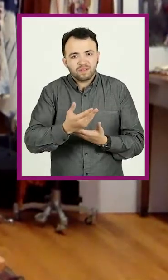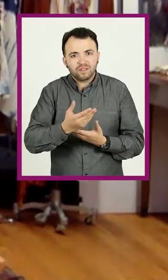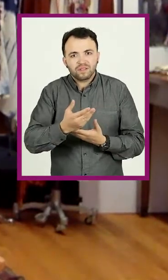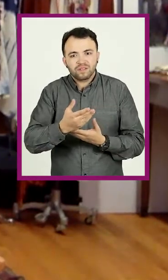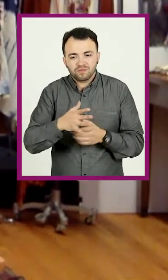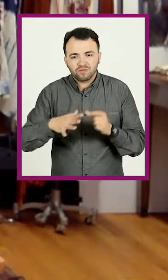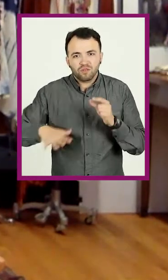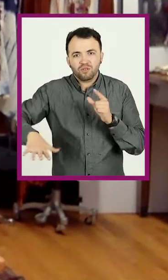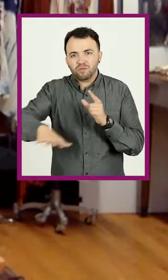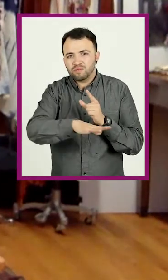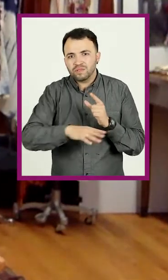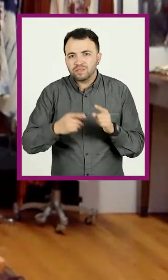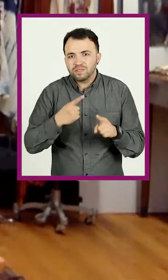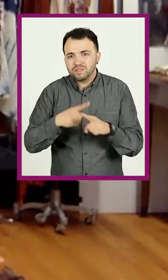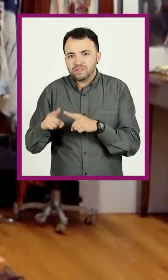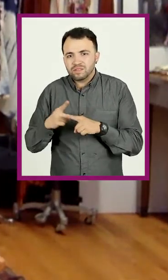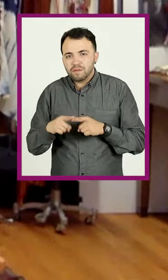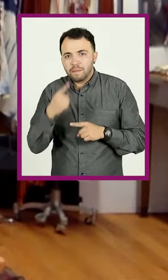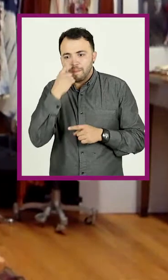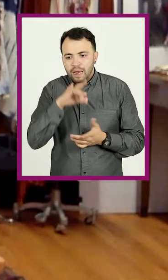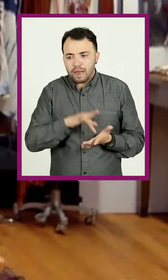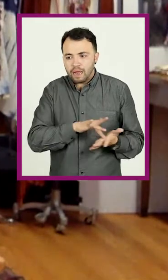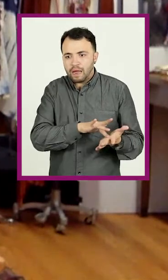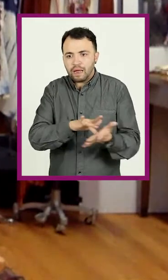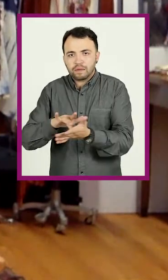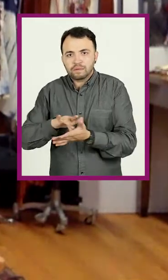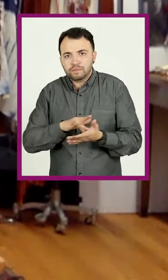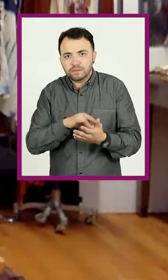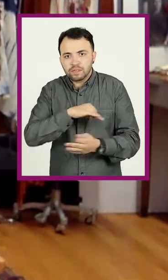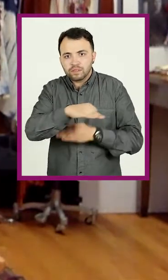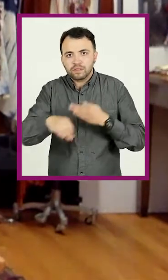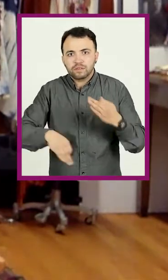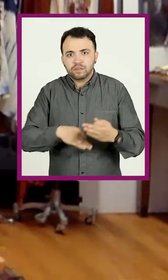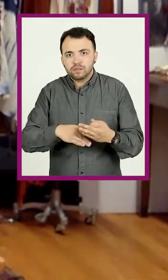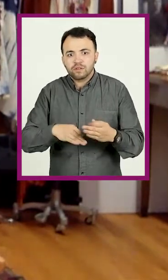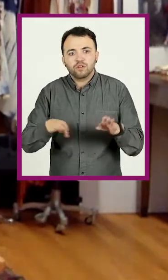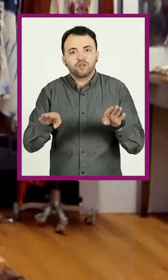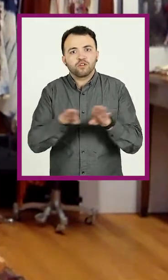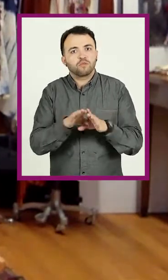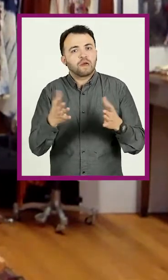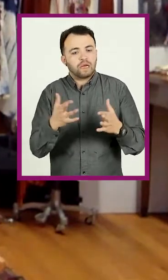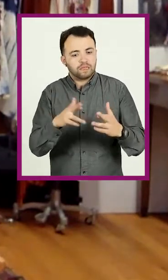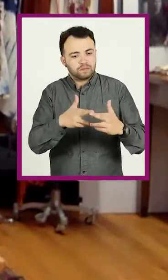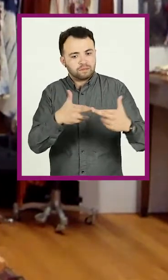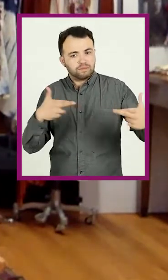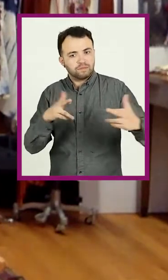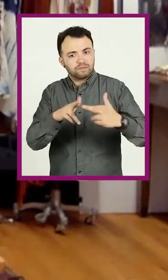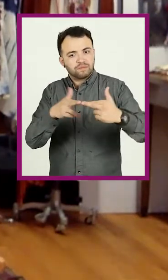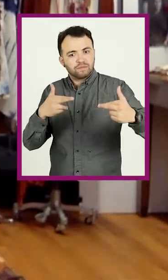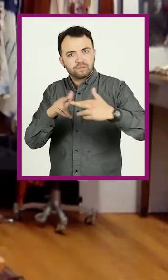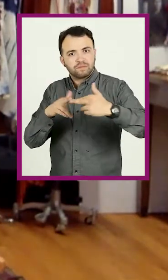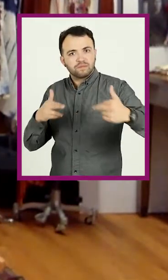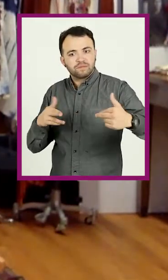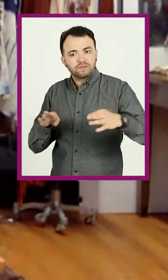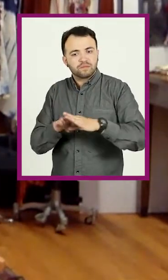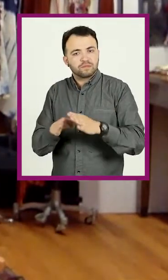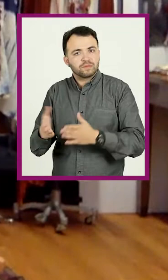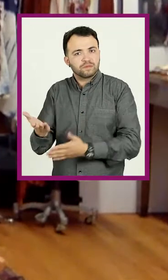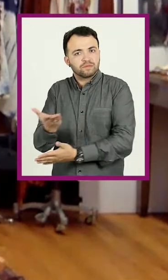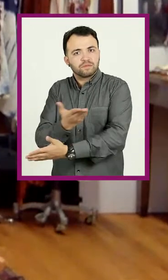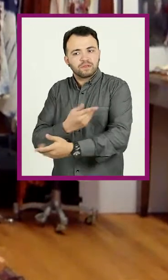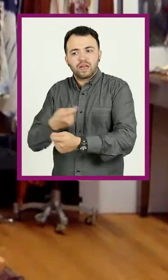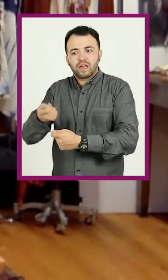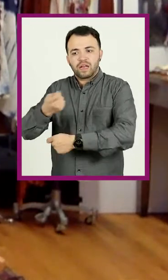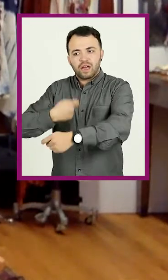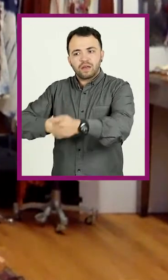de una manera más consciente, crear lazos de reciprocidad y de intercambios que